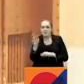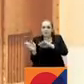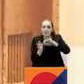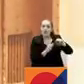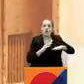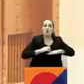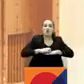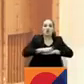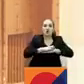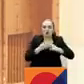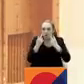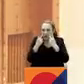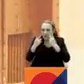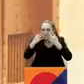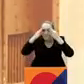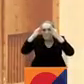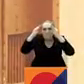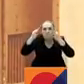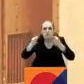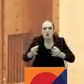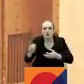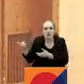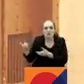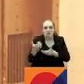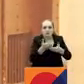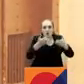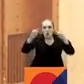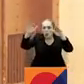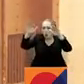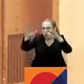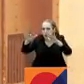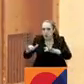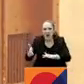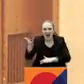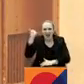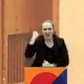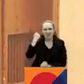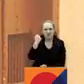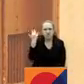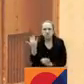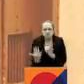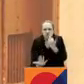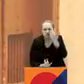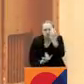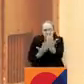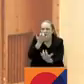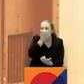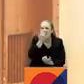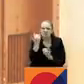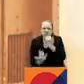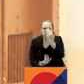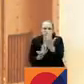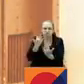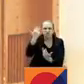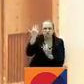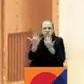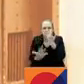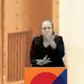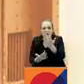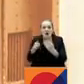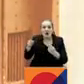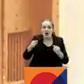por fin se logró controlar el incendio que consumió más de 200 hectáreas de bosque y vegetación. Las lluvias de las últimas